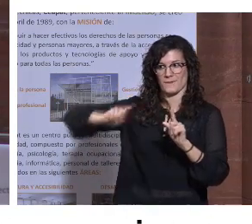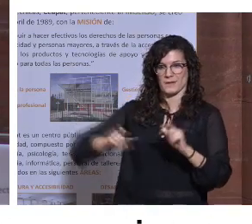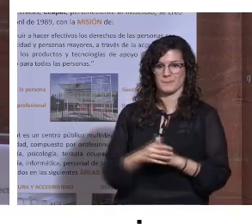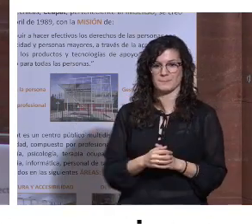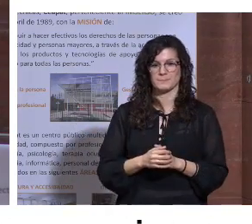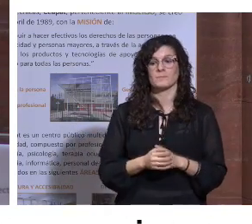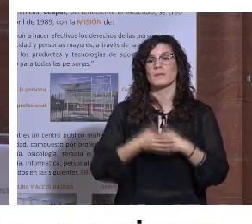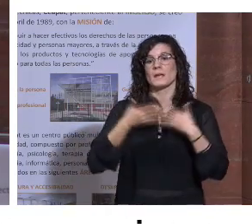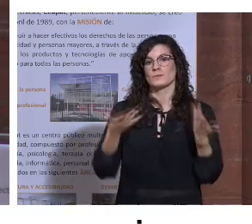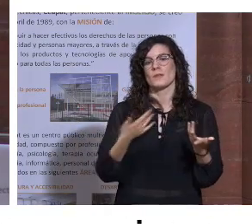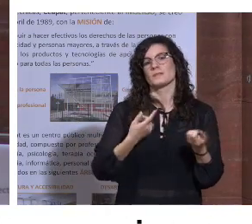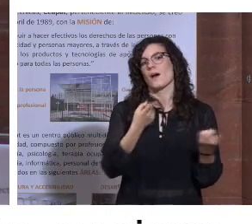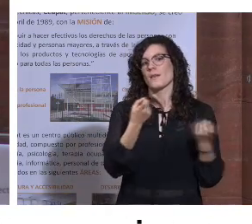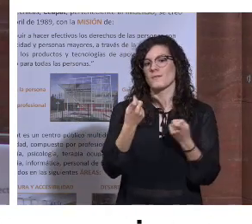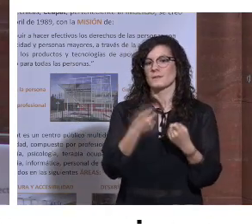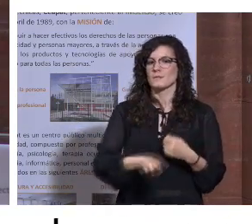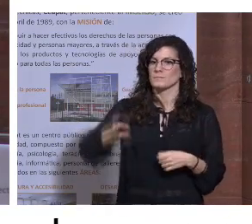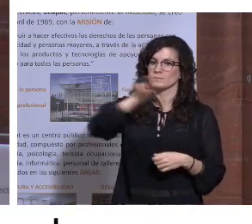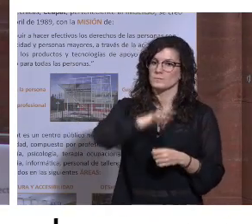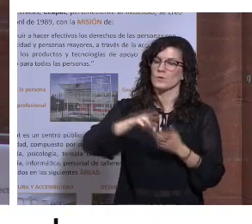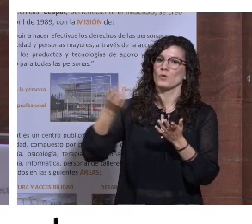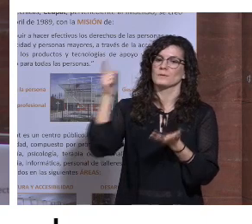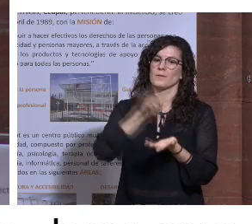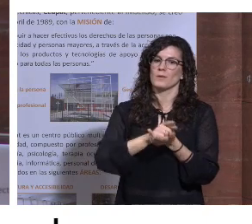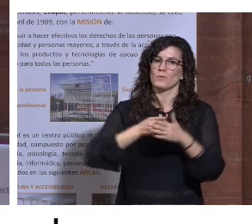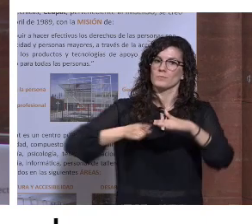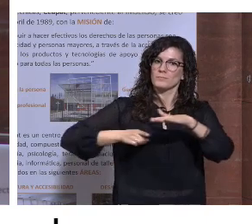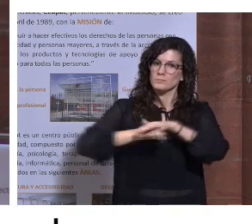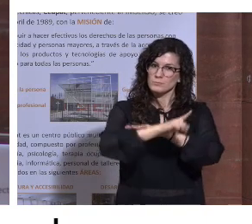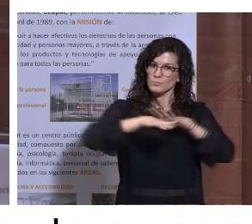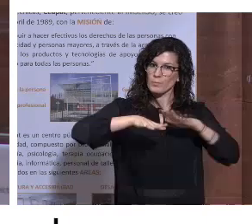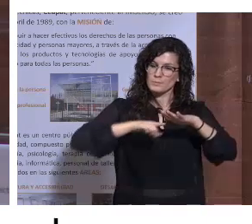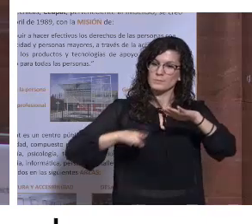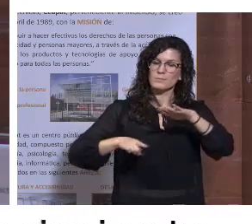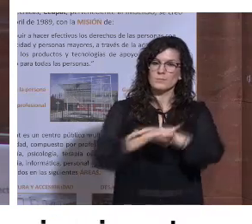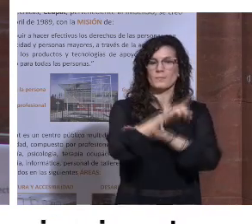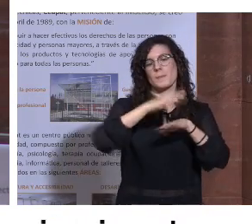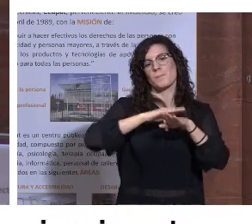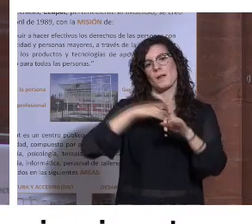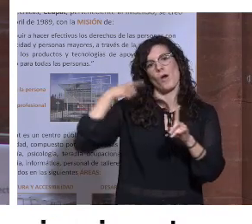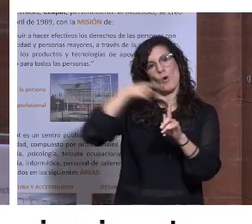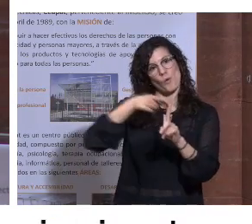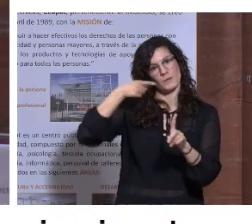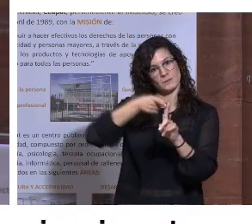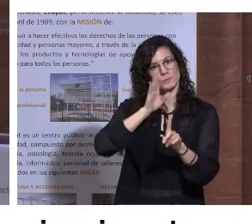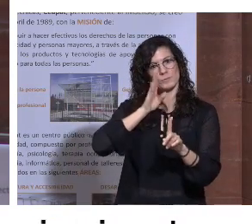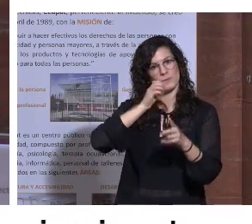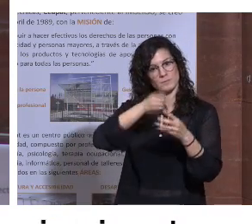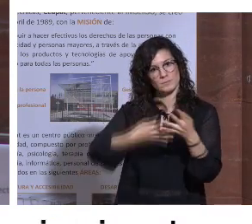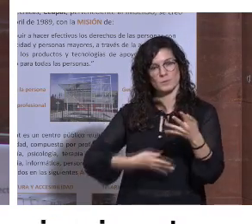Entonces hay que volver a retomar un ritmo de crecimiento para cumplir estos objetivos,